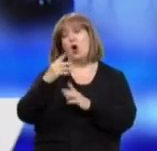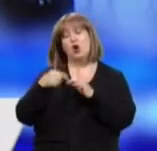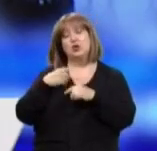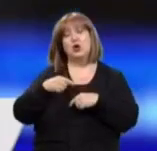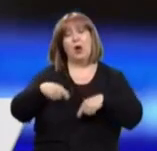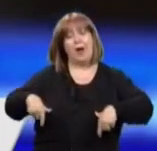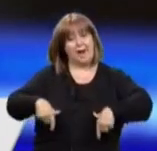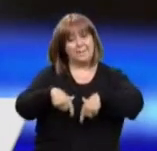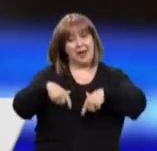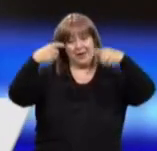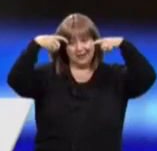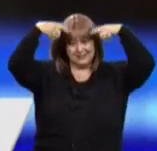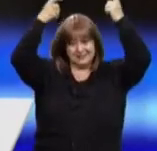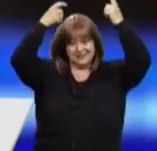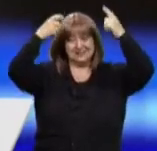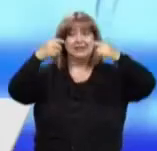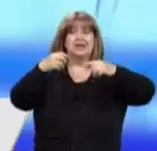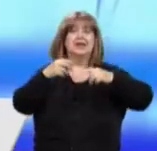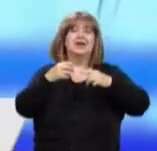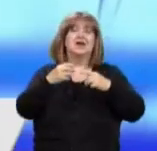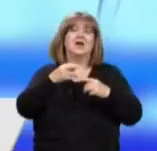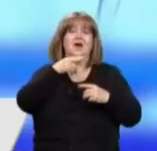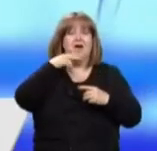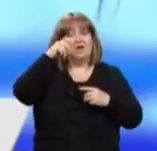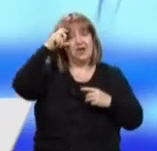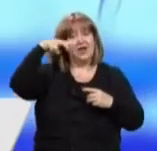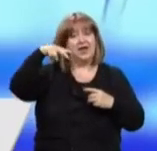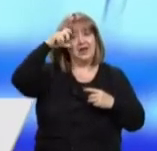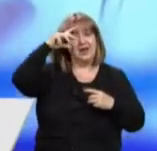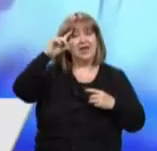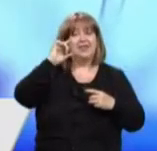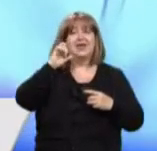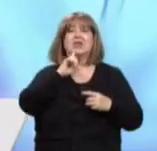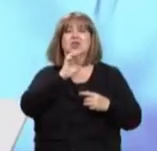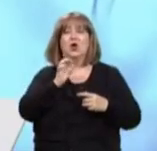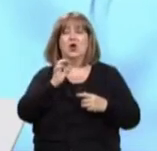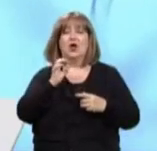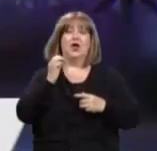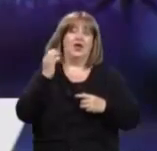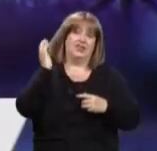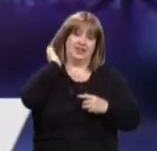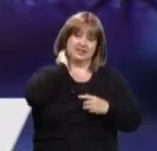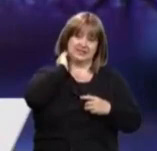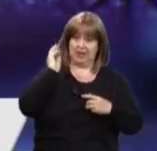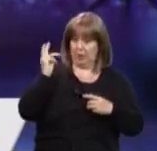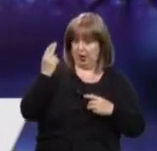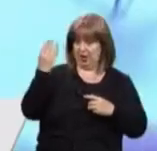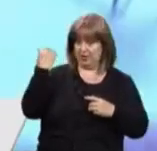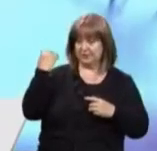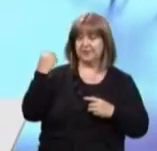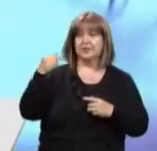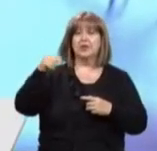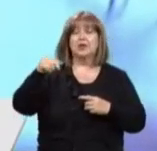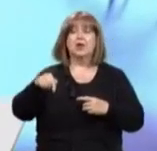Benedicto XVI, incluso no descartó que en el caso de no tener las condiciones de salud física para seguir, pudiese